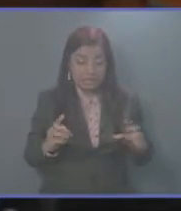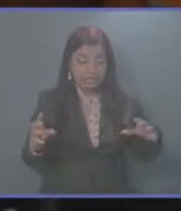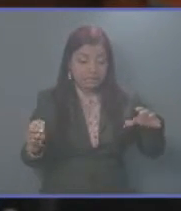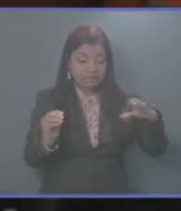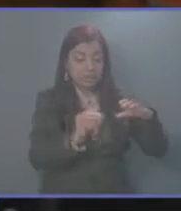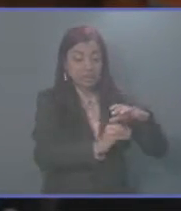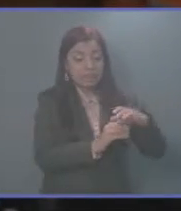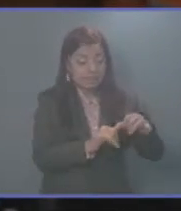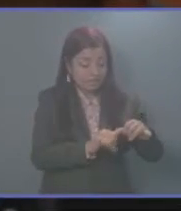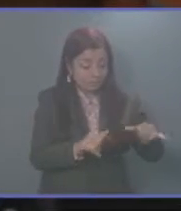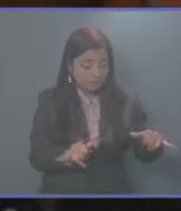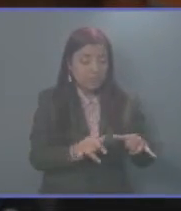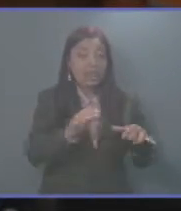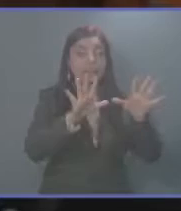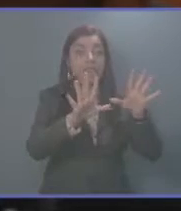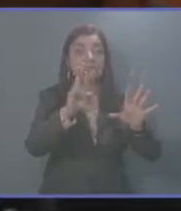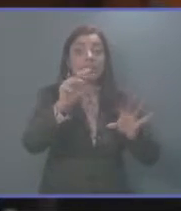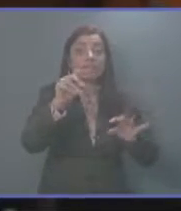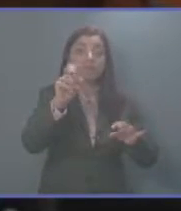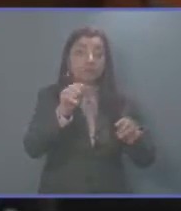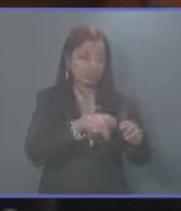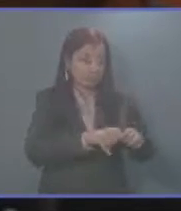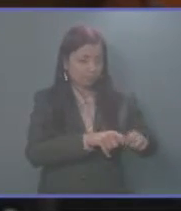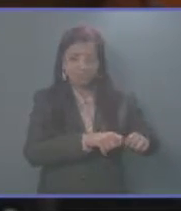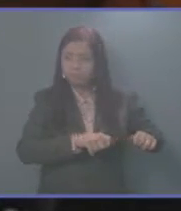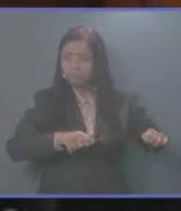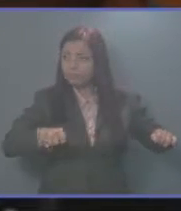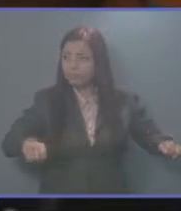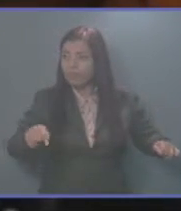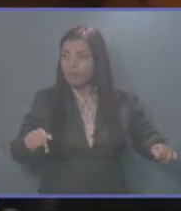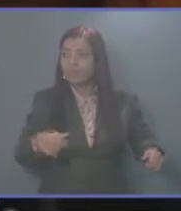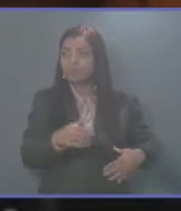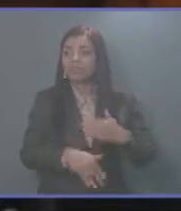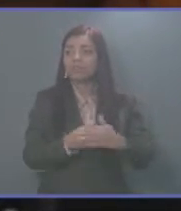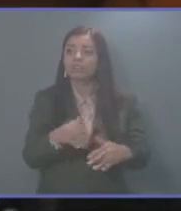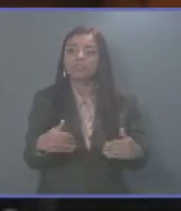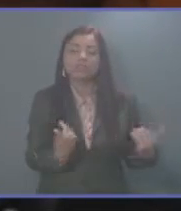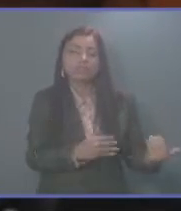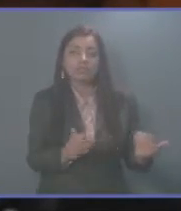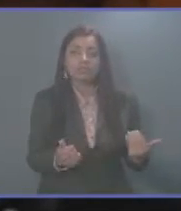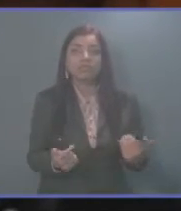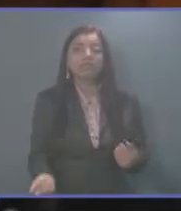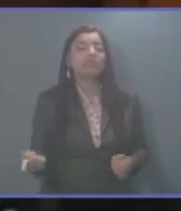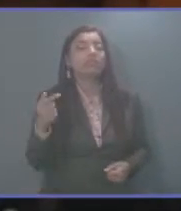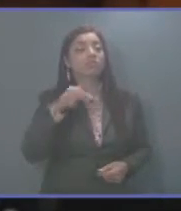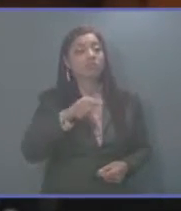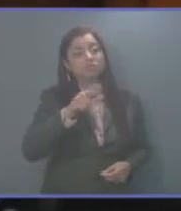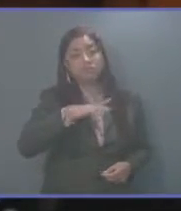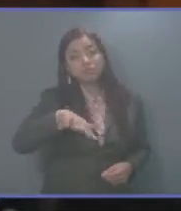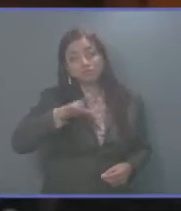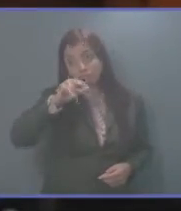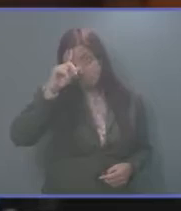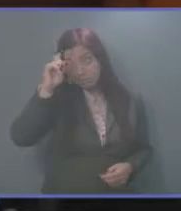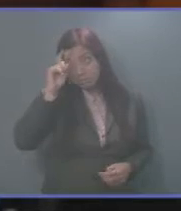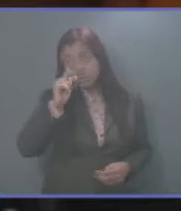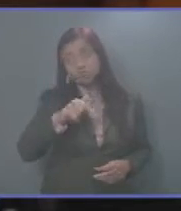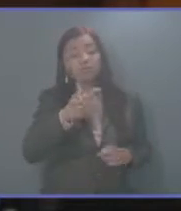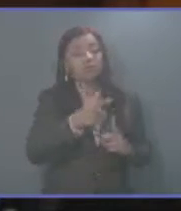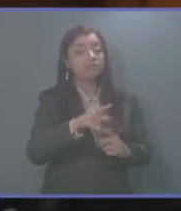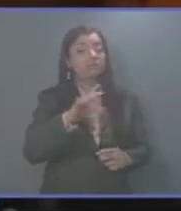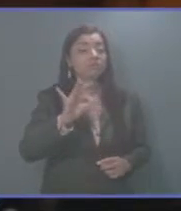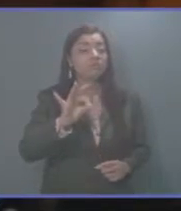no menor de 10 metros, los cuales contarán a partir del lugar de trabajo.